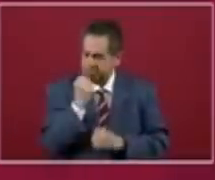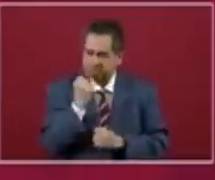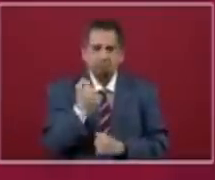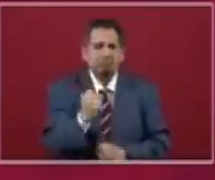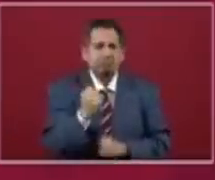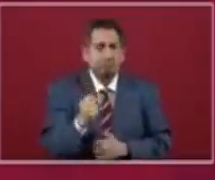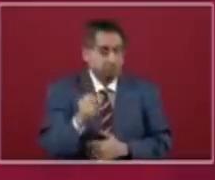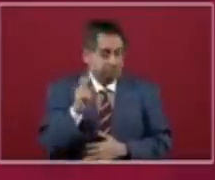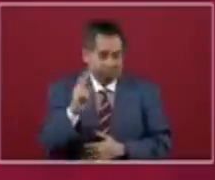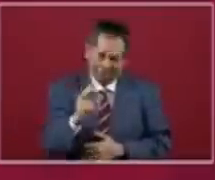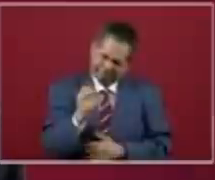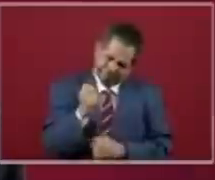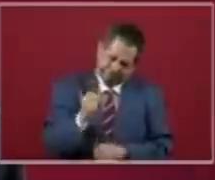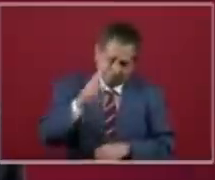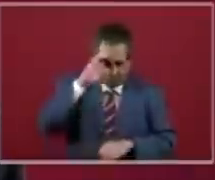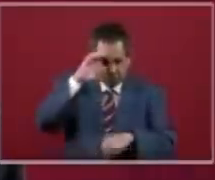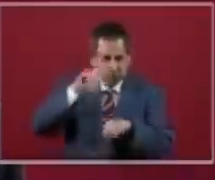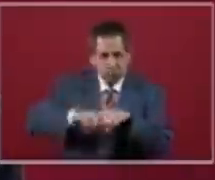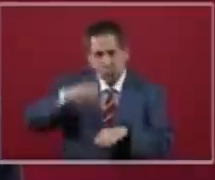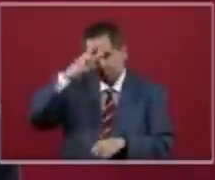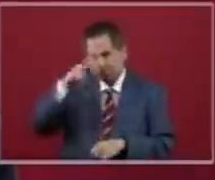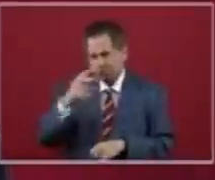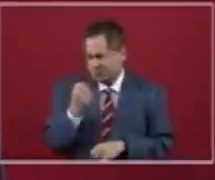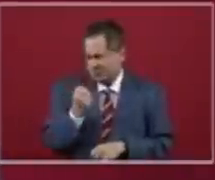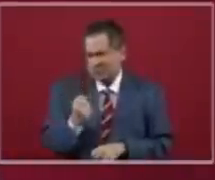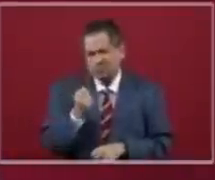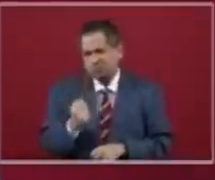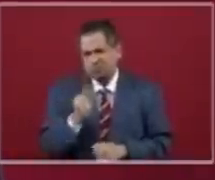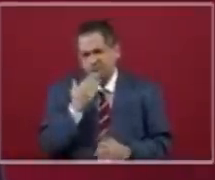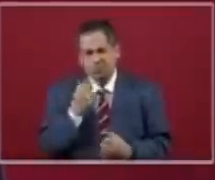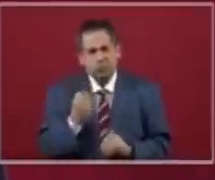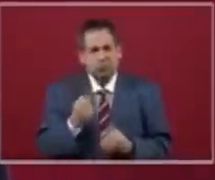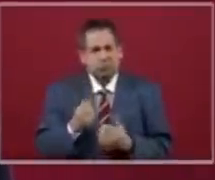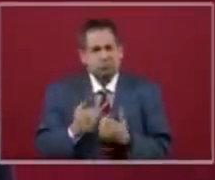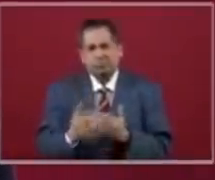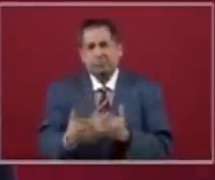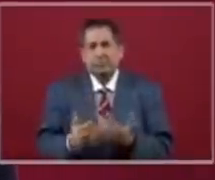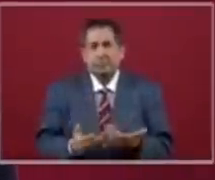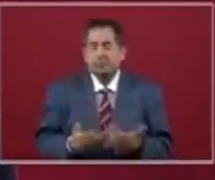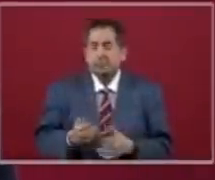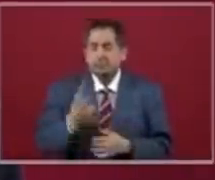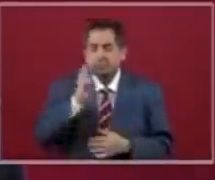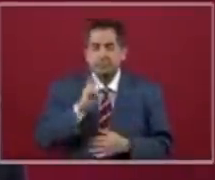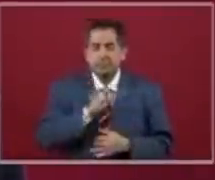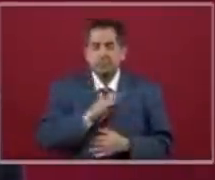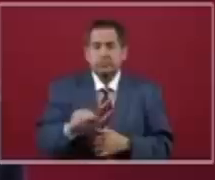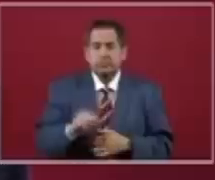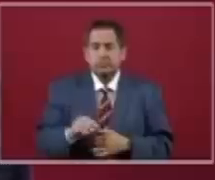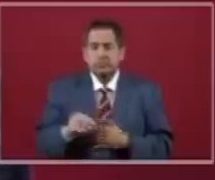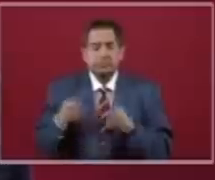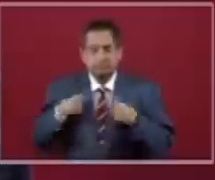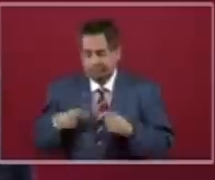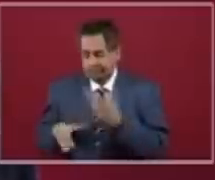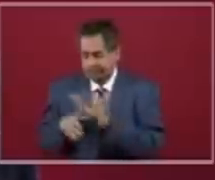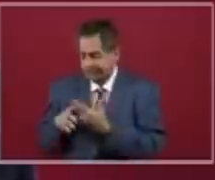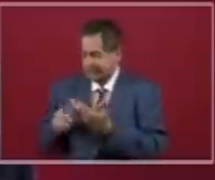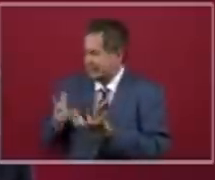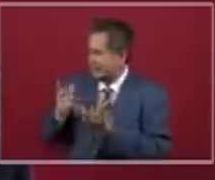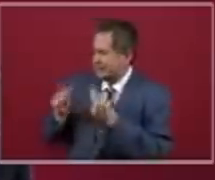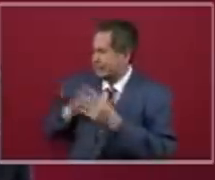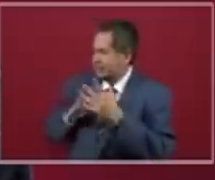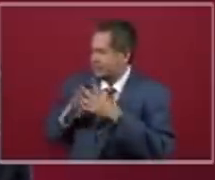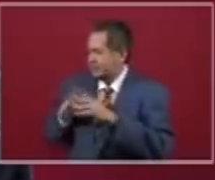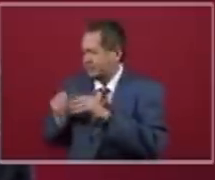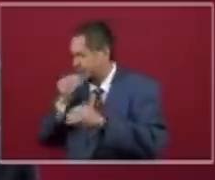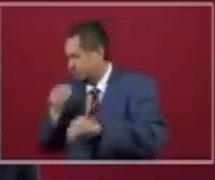Es muy fuerte. Y se pueden ir los mexicanos por necesidad a buscarse